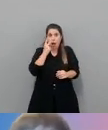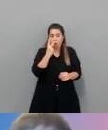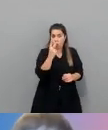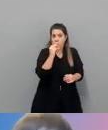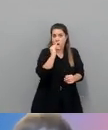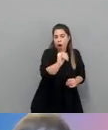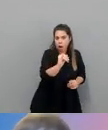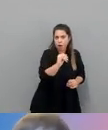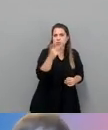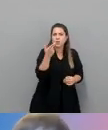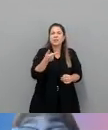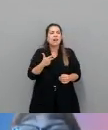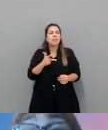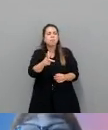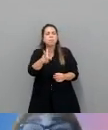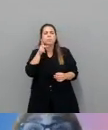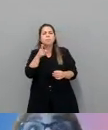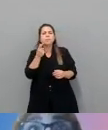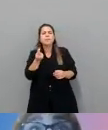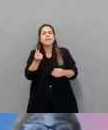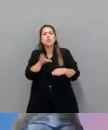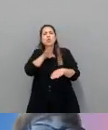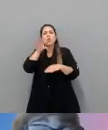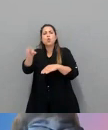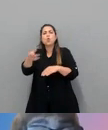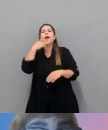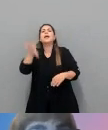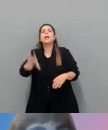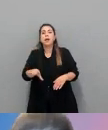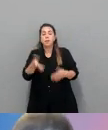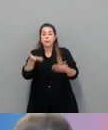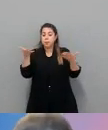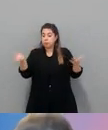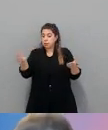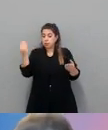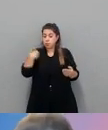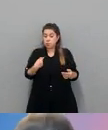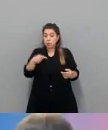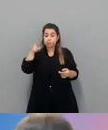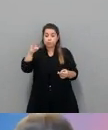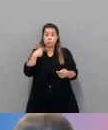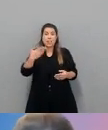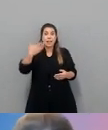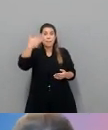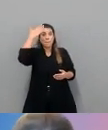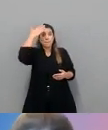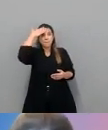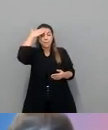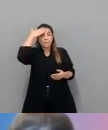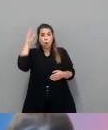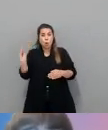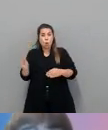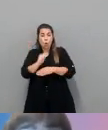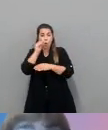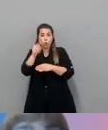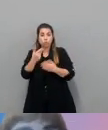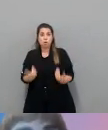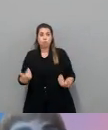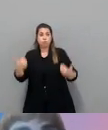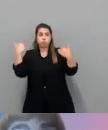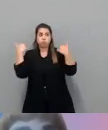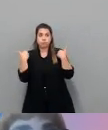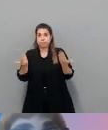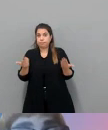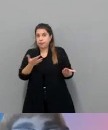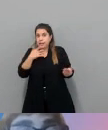tiene derecho a esa prestación CUME? Pues, básicamente, quien tenga la guarda y custodia de la persona, porque es esa persona quien va a ejercer